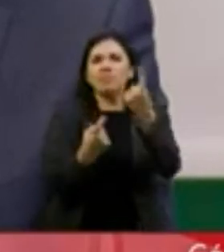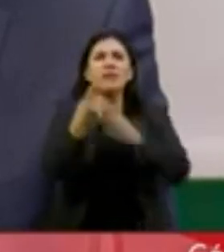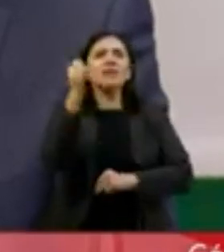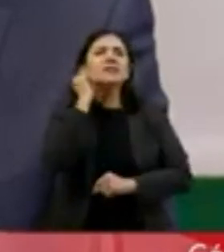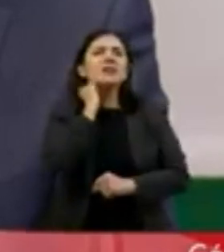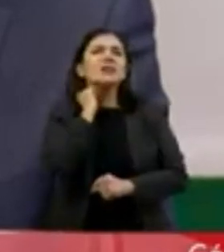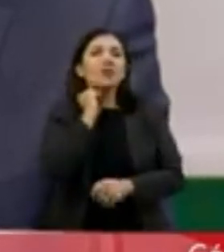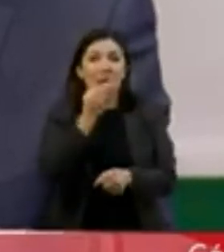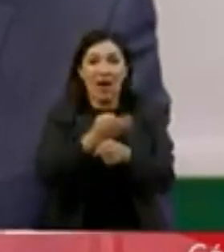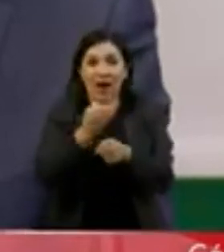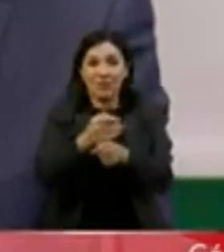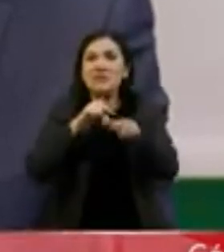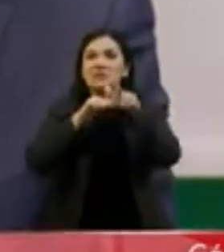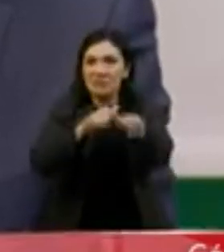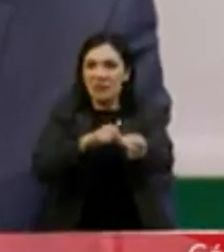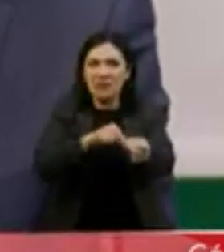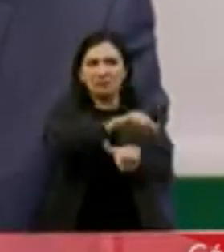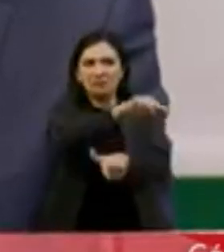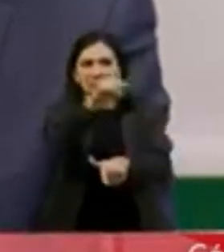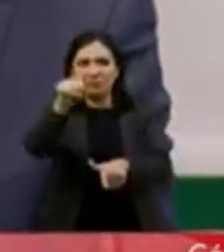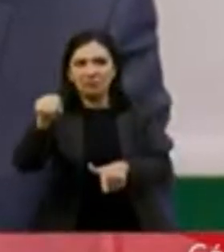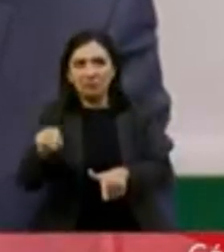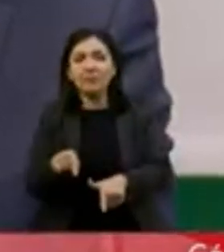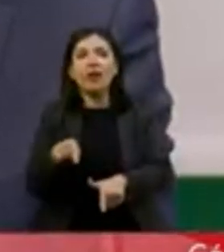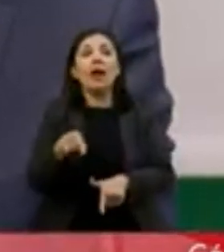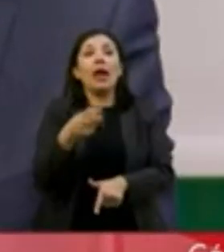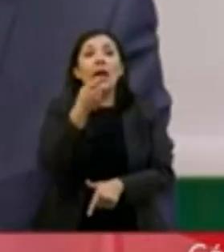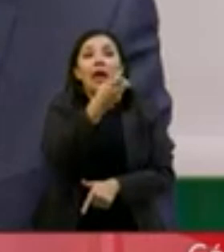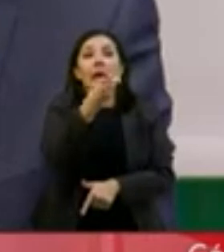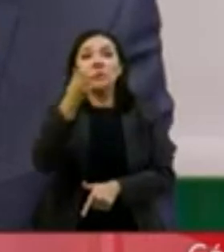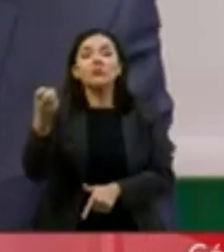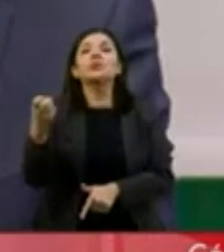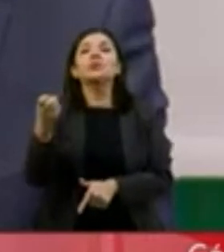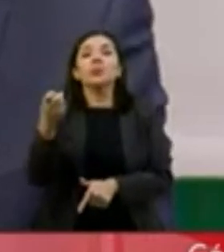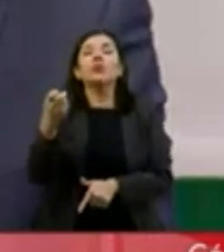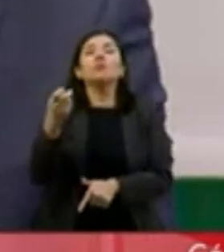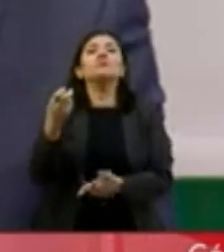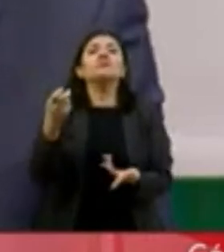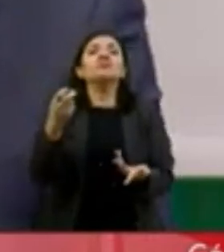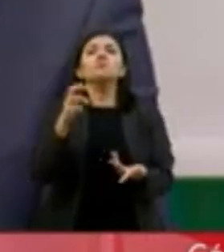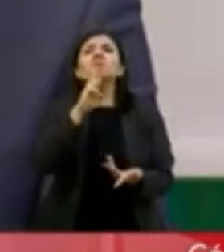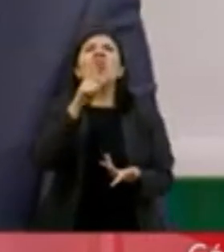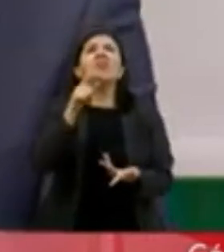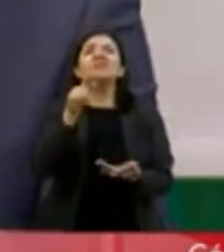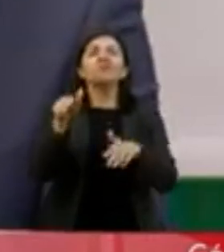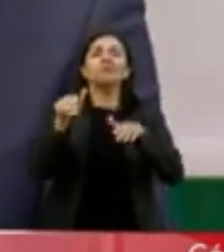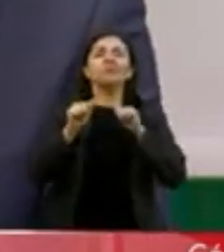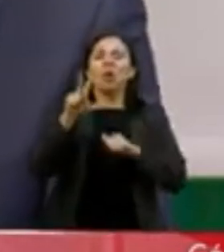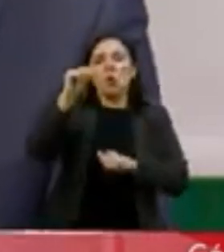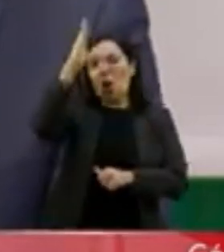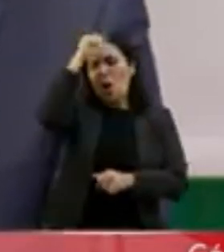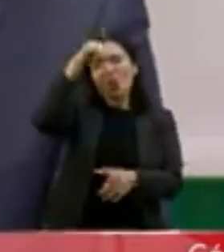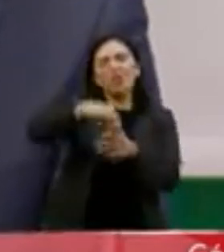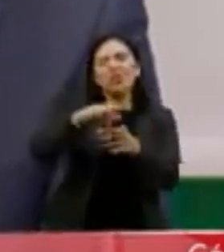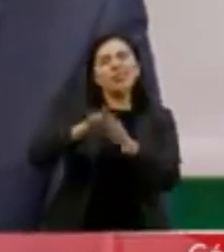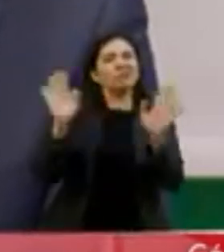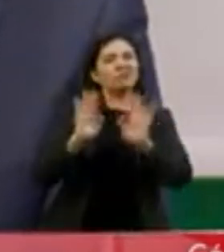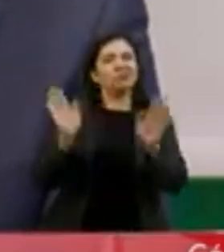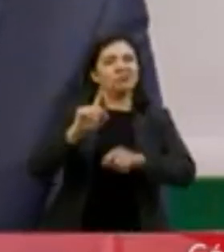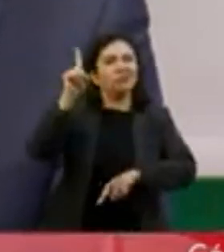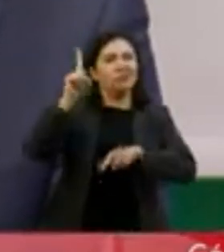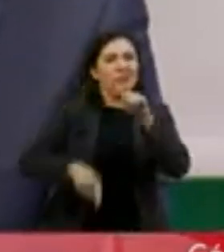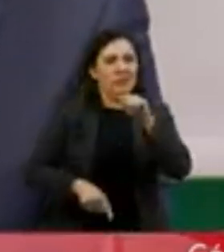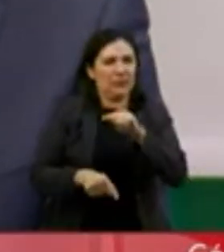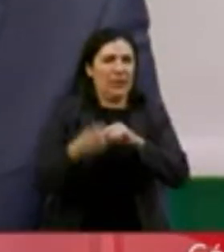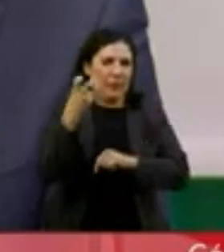que están en esta legislatura que incluso por alguna razón prefirieron no votar esa